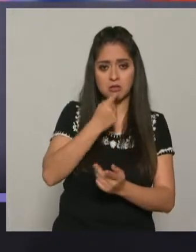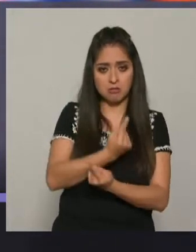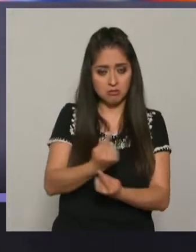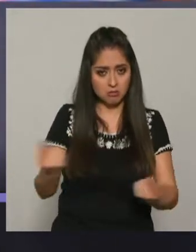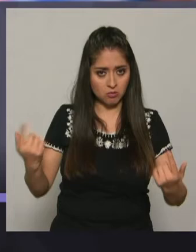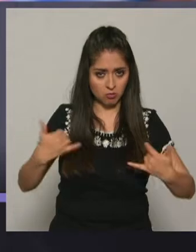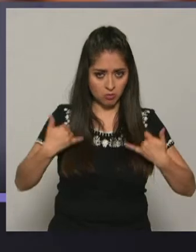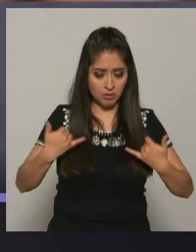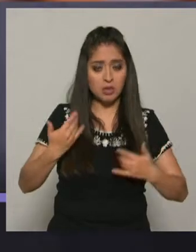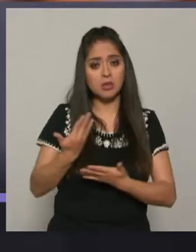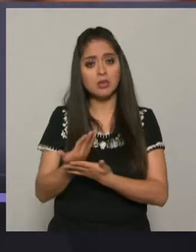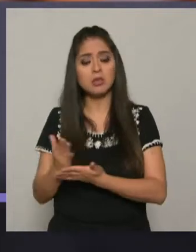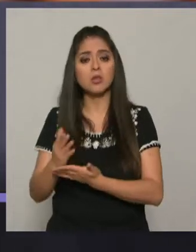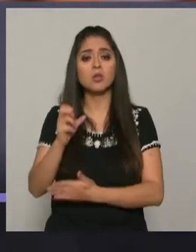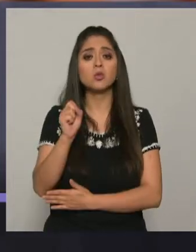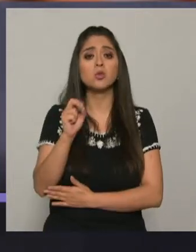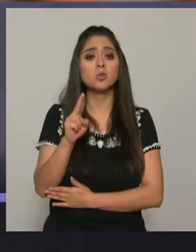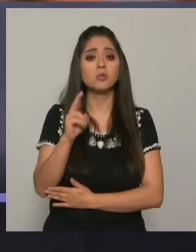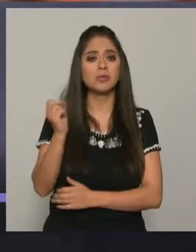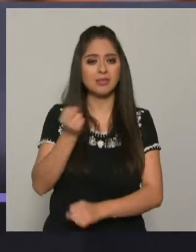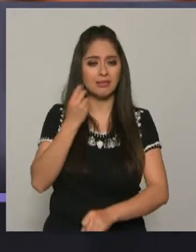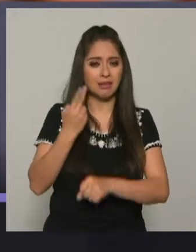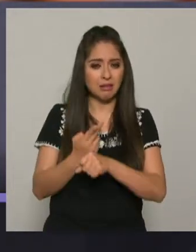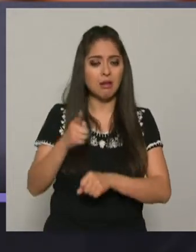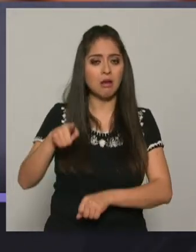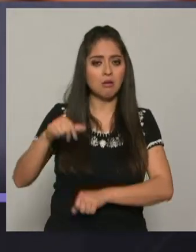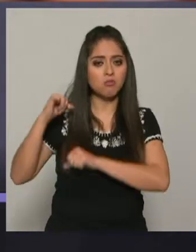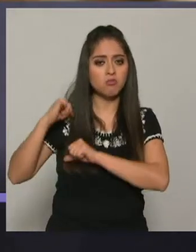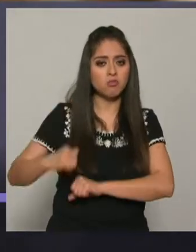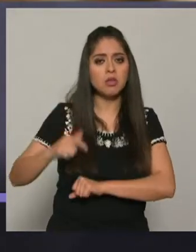subsecretaría encabezamos la Comisión de